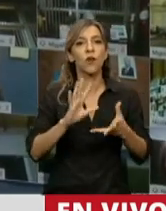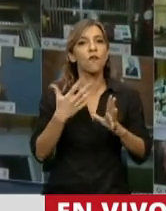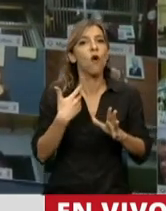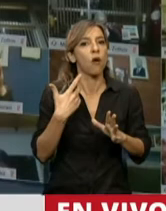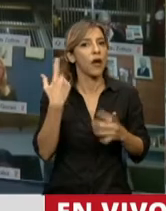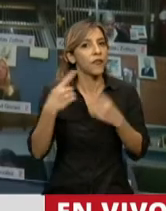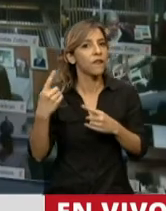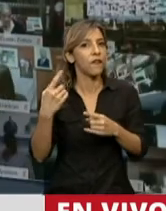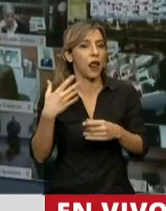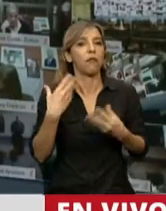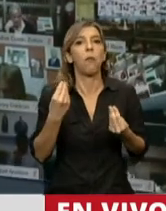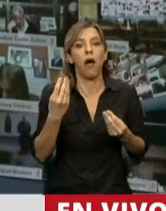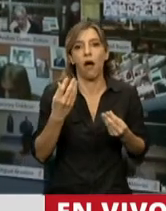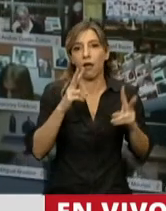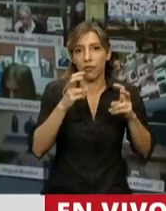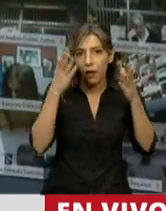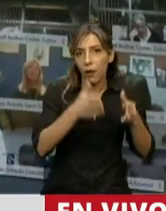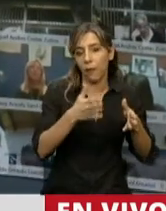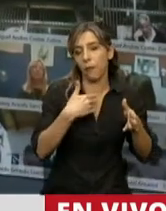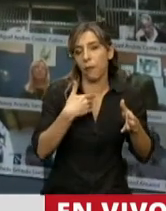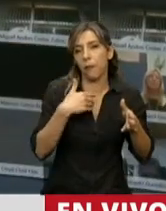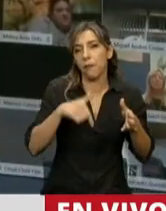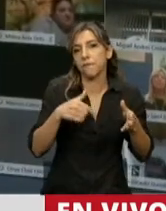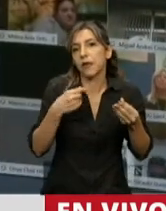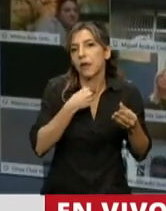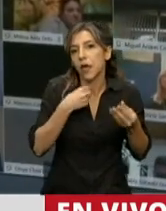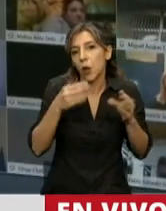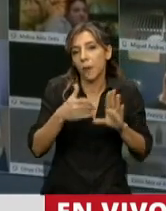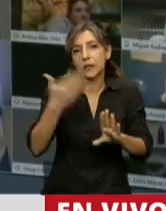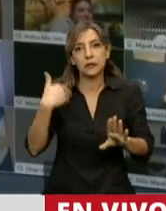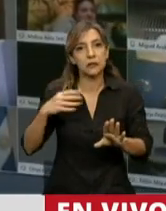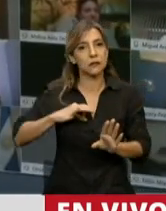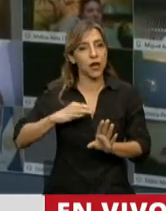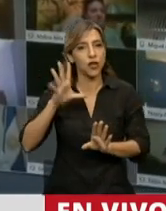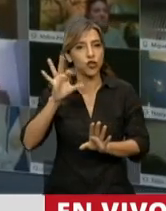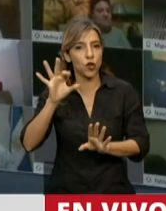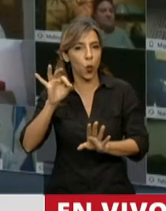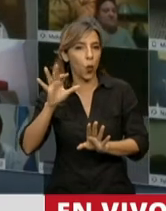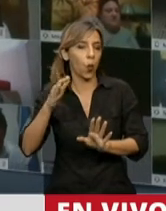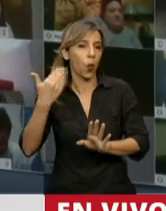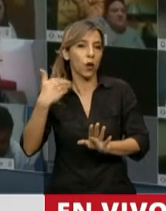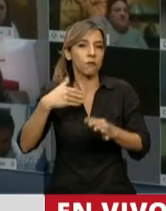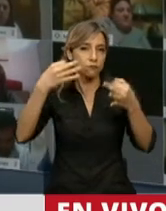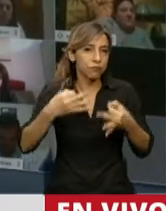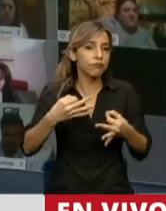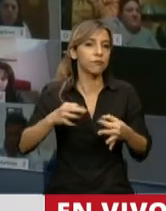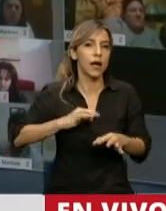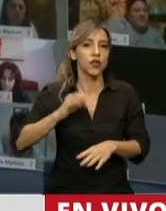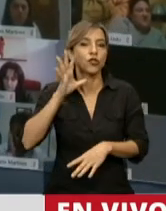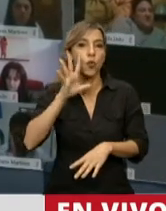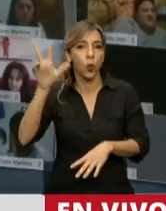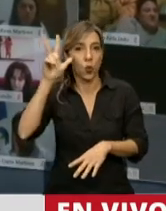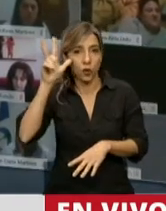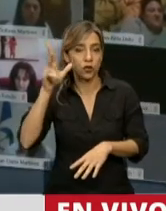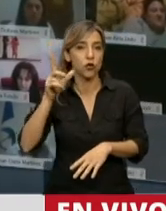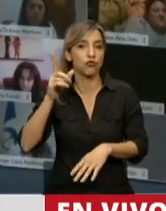temática. Quisiera empezar por el final de la década de los 50, más precisamente el año 58, en donde es designado